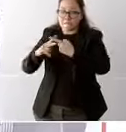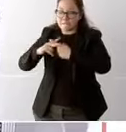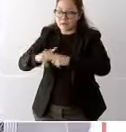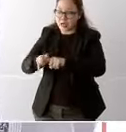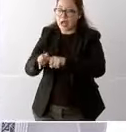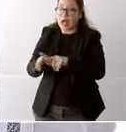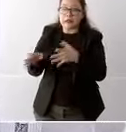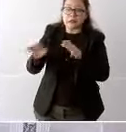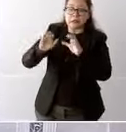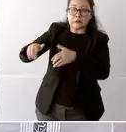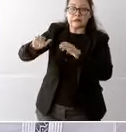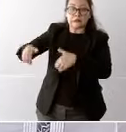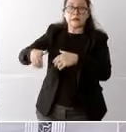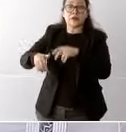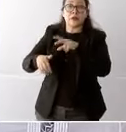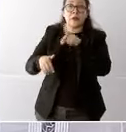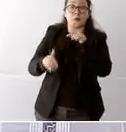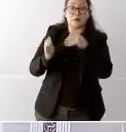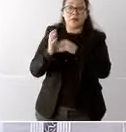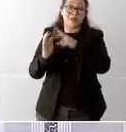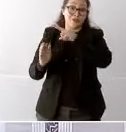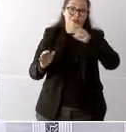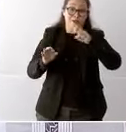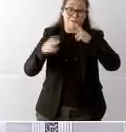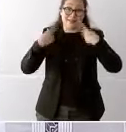1.200 trabajadores.